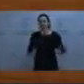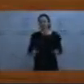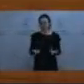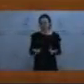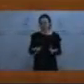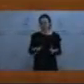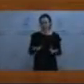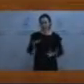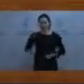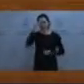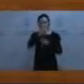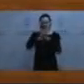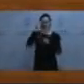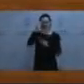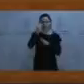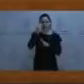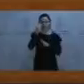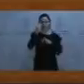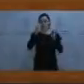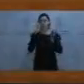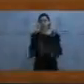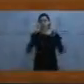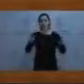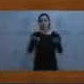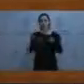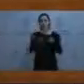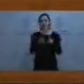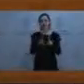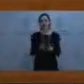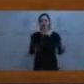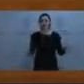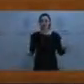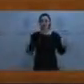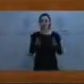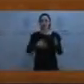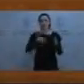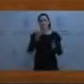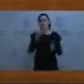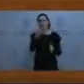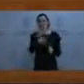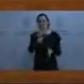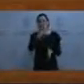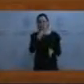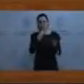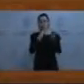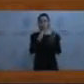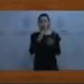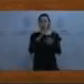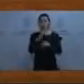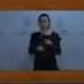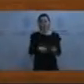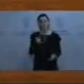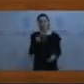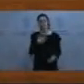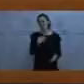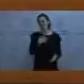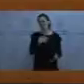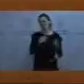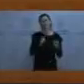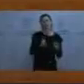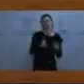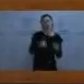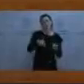ese redimensionamiento es adecuado, incluso podríamos pensar que es fantástico, pero no podemos hacerlo, ni lo uno ni lo otro, porque